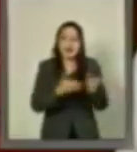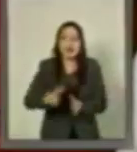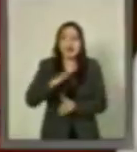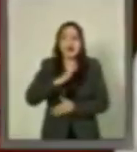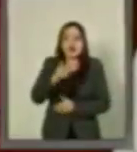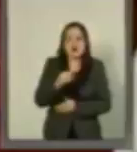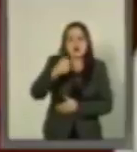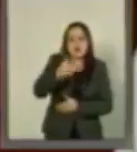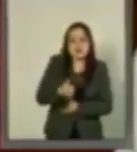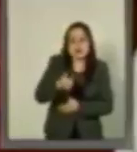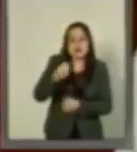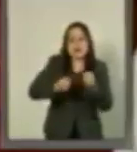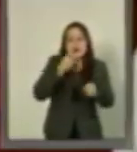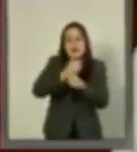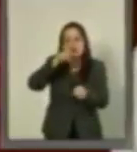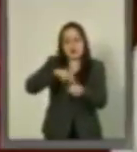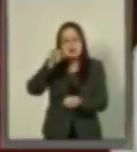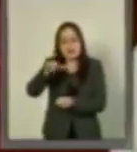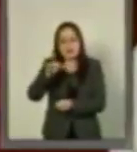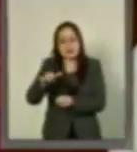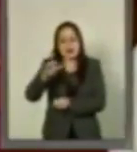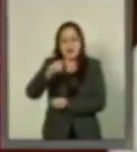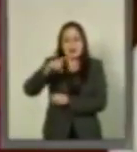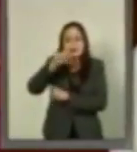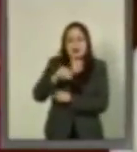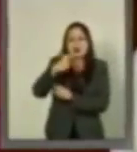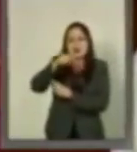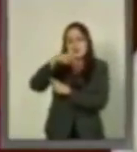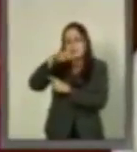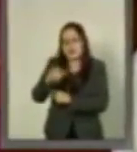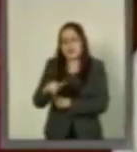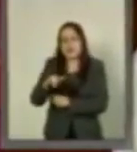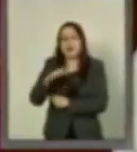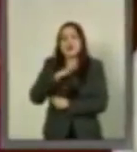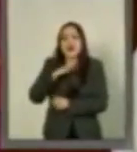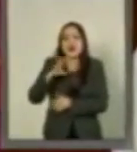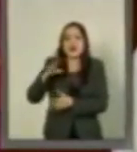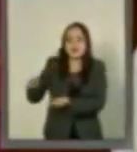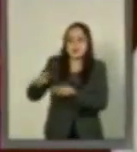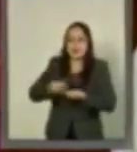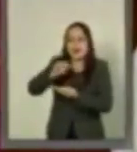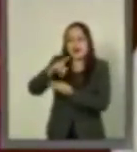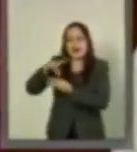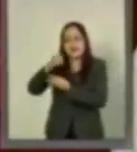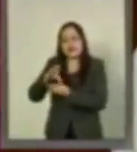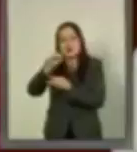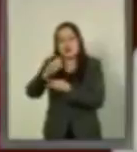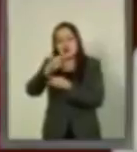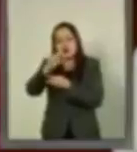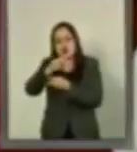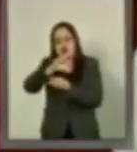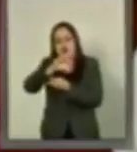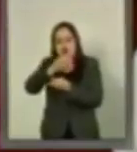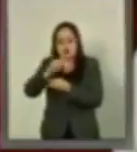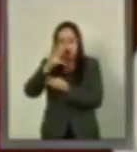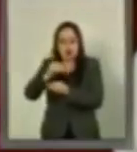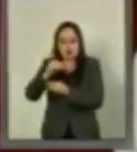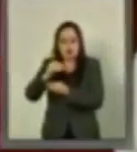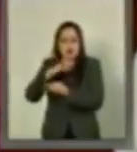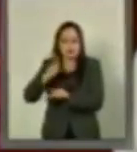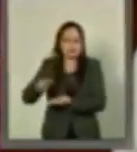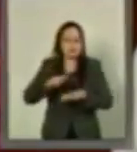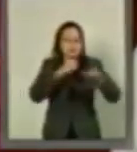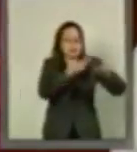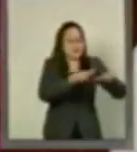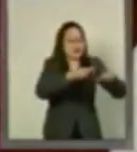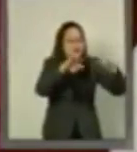de octubre de 2016, Alberto Kibrit recibe de parte de Alejandro Orozco de la Garza el premio Hoja